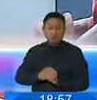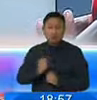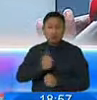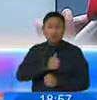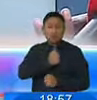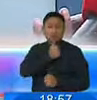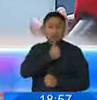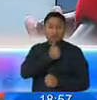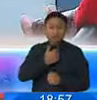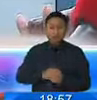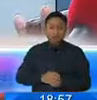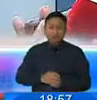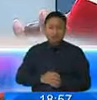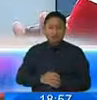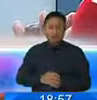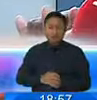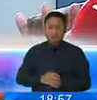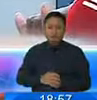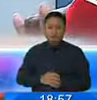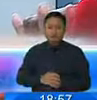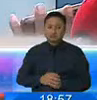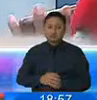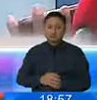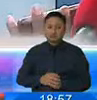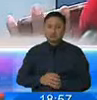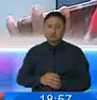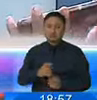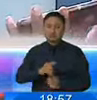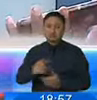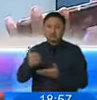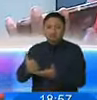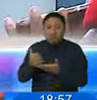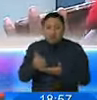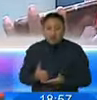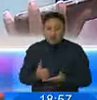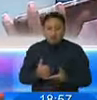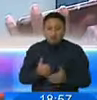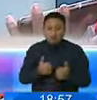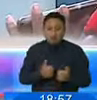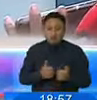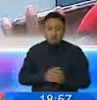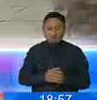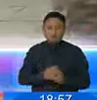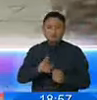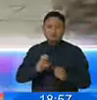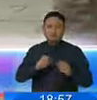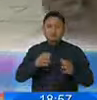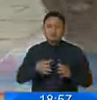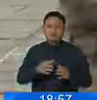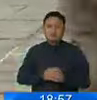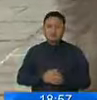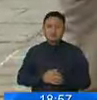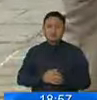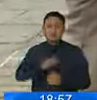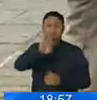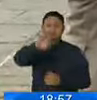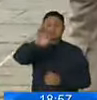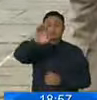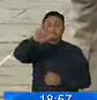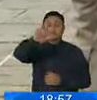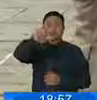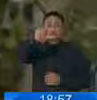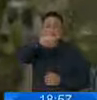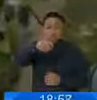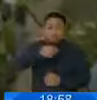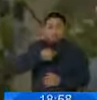eficaz y qué tan eficaz es una cooperación dentro de ello, ¿no? Balda descarta haber conocido sobre